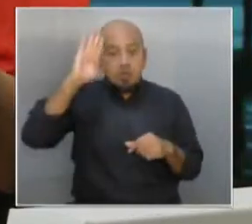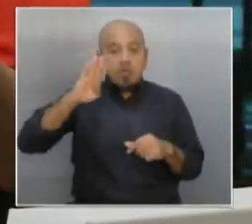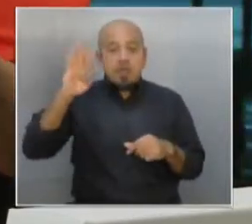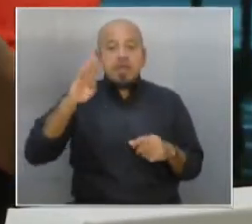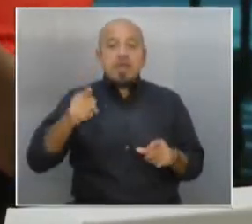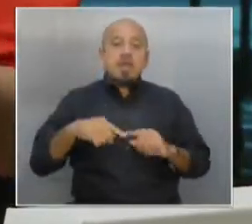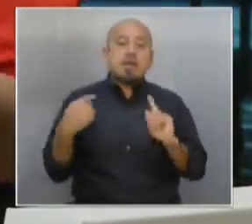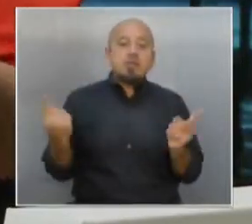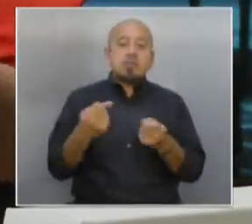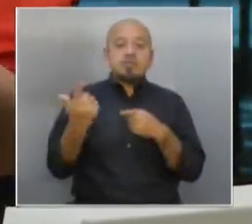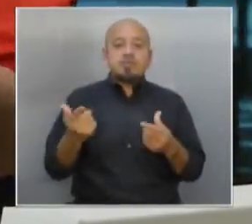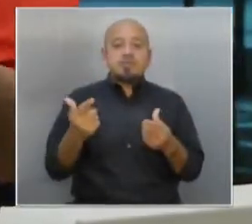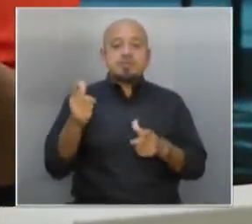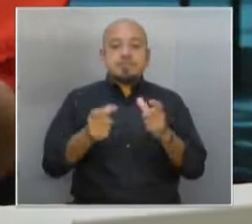inmigrantes